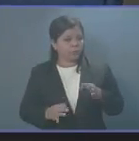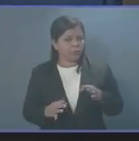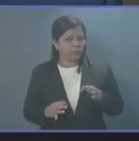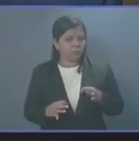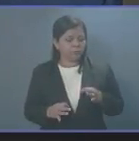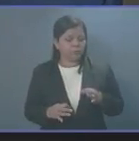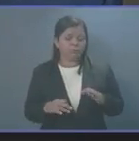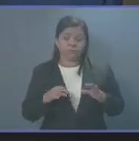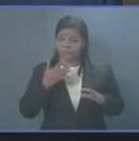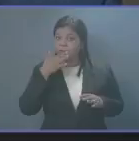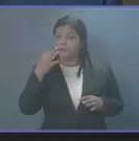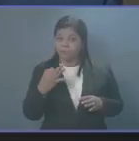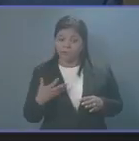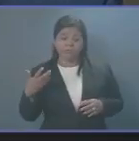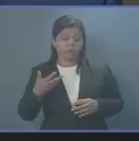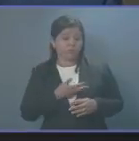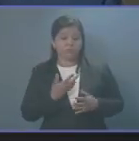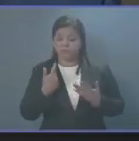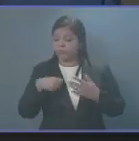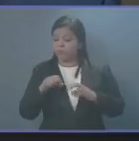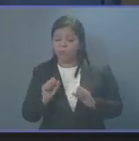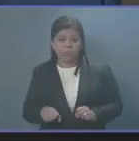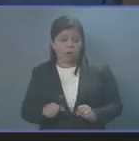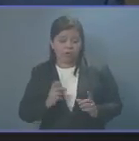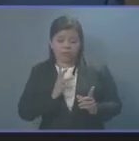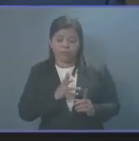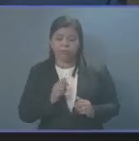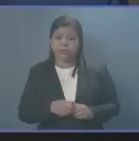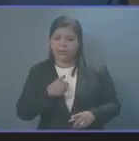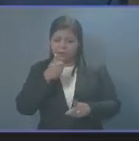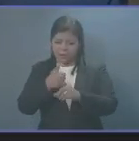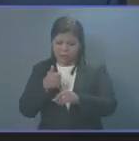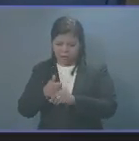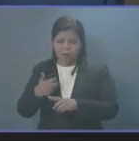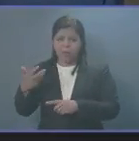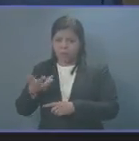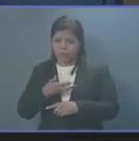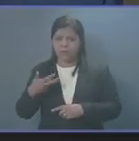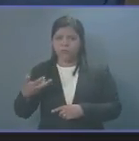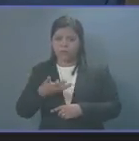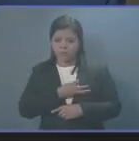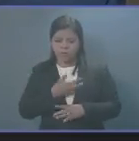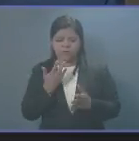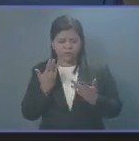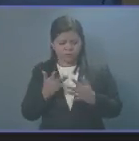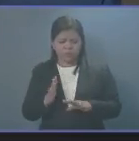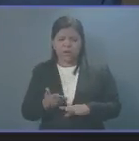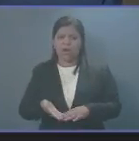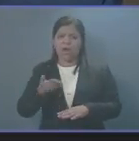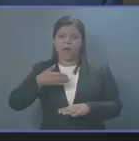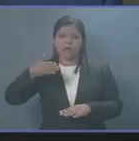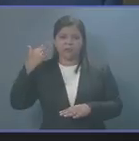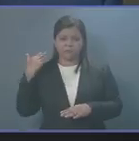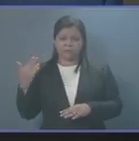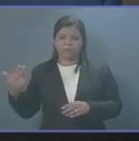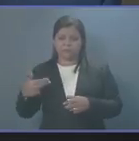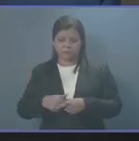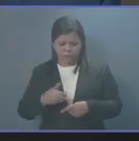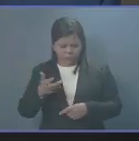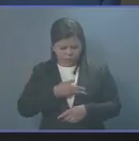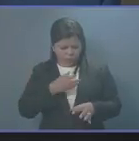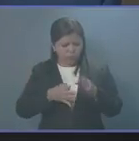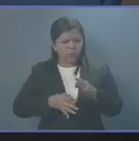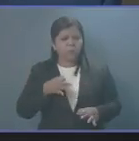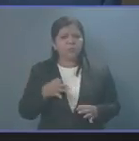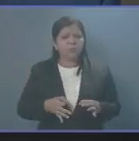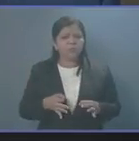diputadas. La verdad que no podemos dejar ese sector donde cada uno de nosotros hemos pasado por esas aulas. Seamos justos con lo